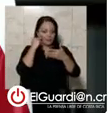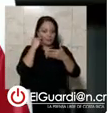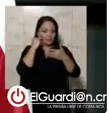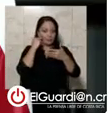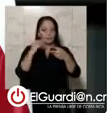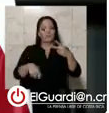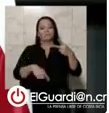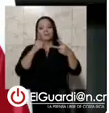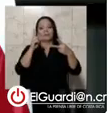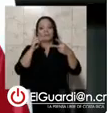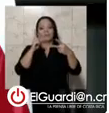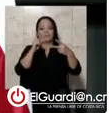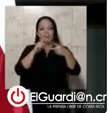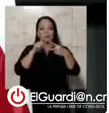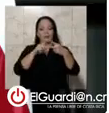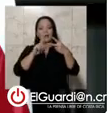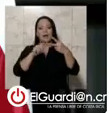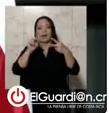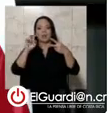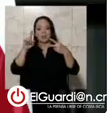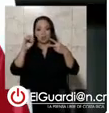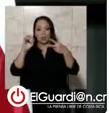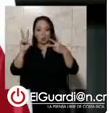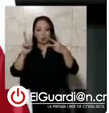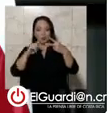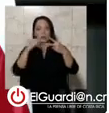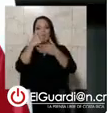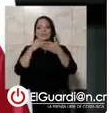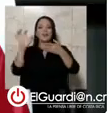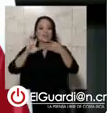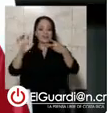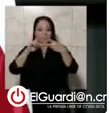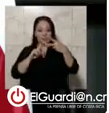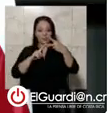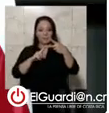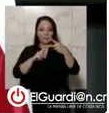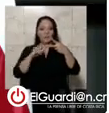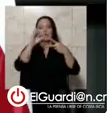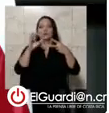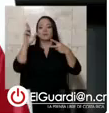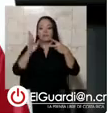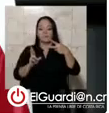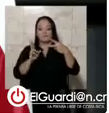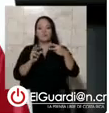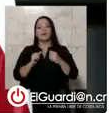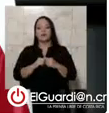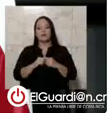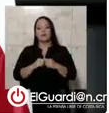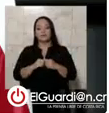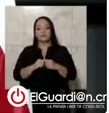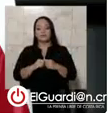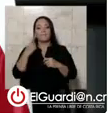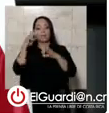número 2, y el anexo 2, que es la lista gris. A Costa Rica y para salirse de las 2 listas se